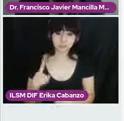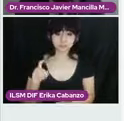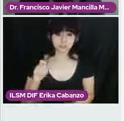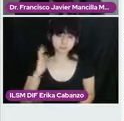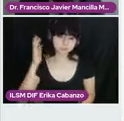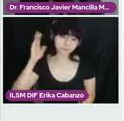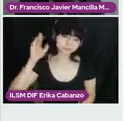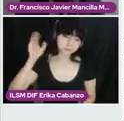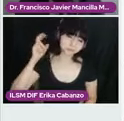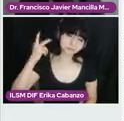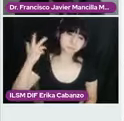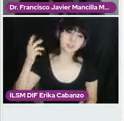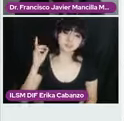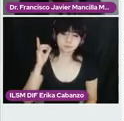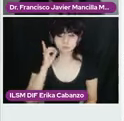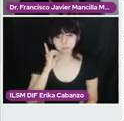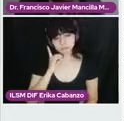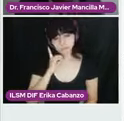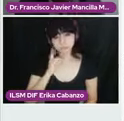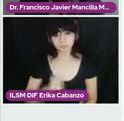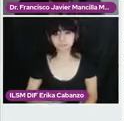cascadas.